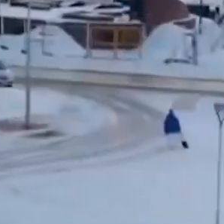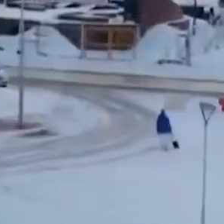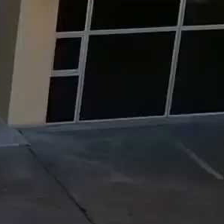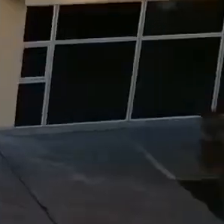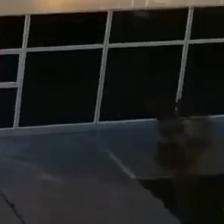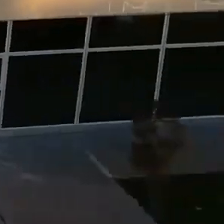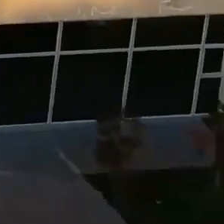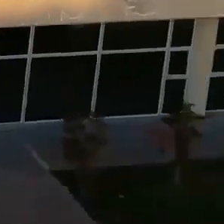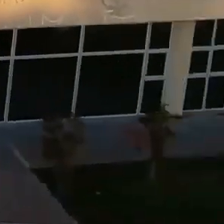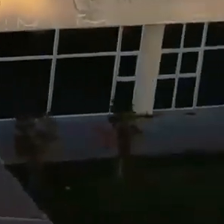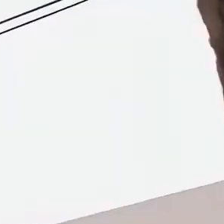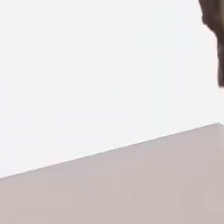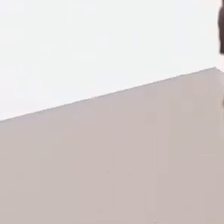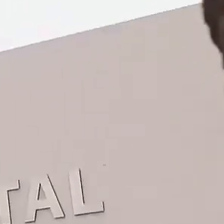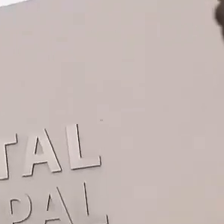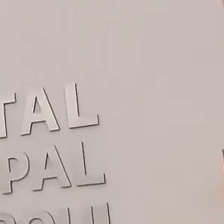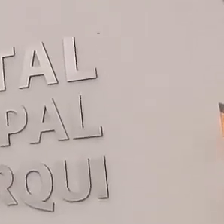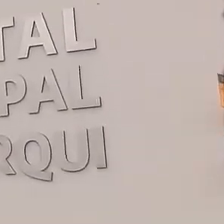¡Gracias!